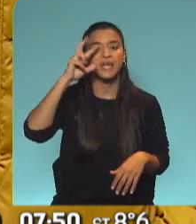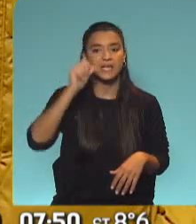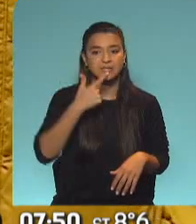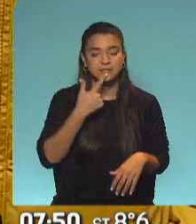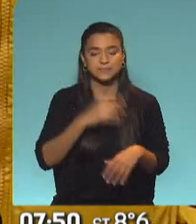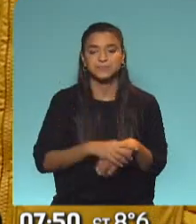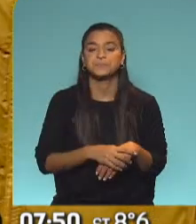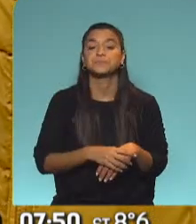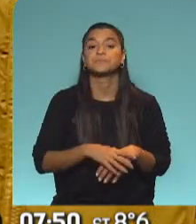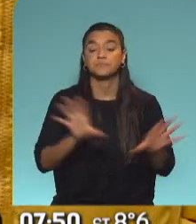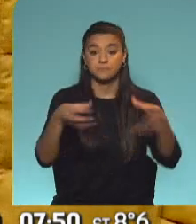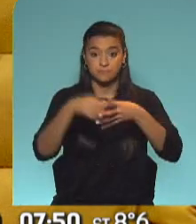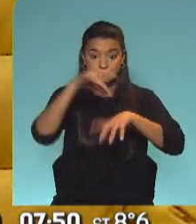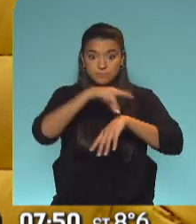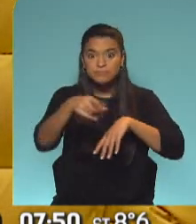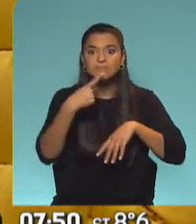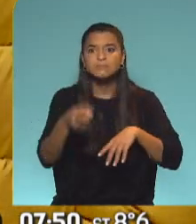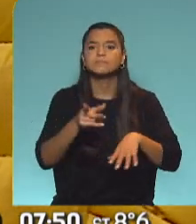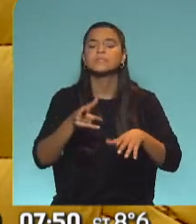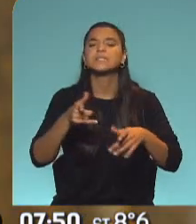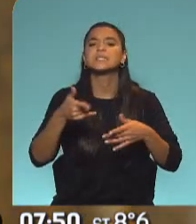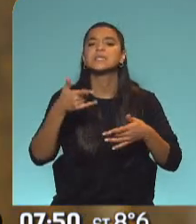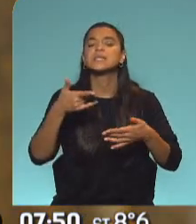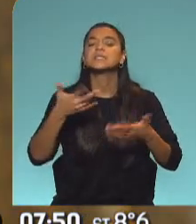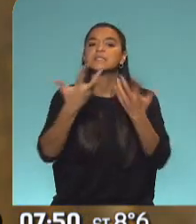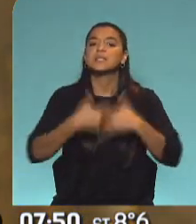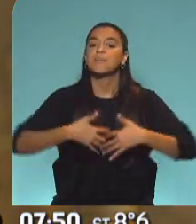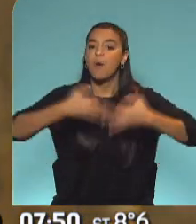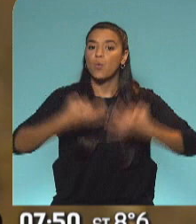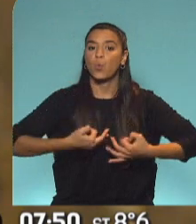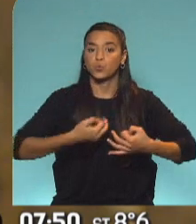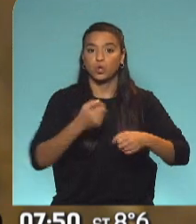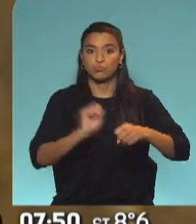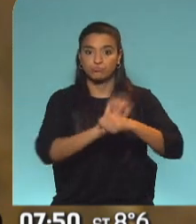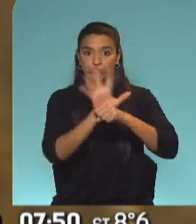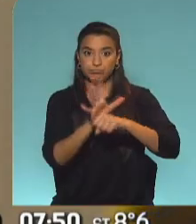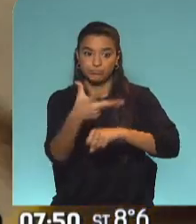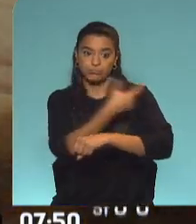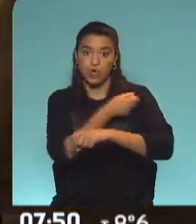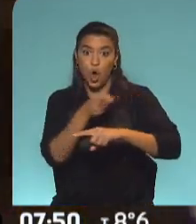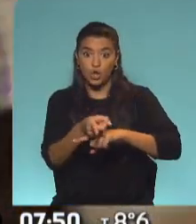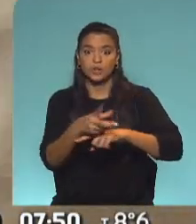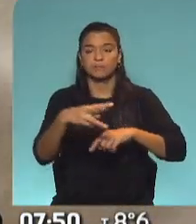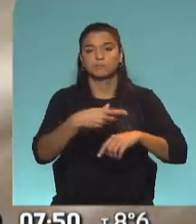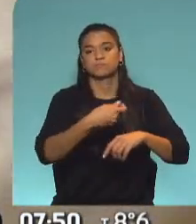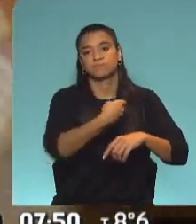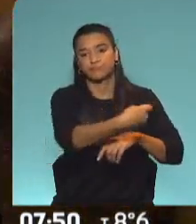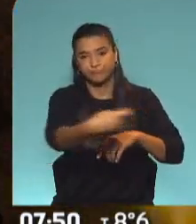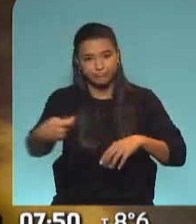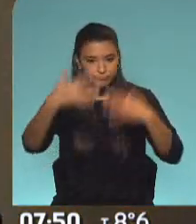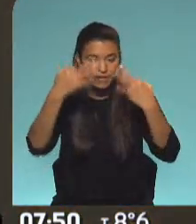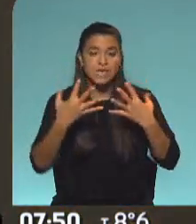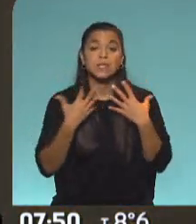Médicos Sin Fronteras llama a crear un sistema justo que distribuya la futura vacuna contra el COVID-19, basado en un criterio de